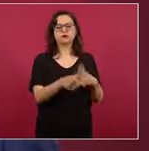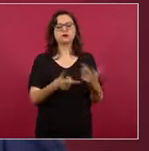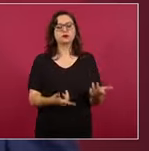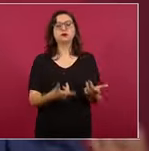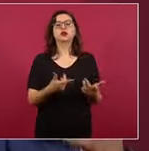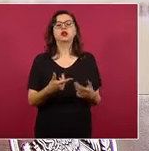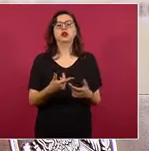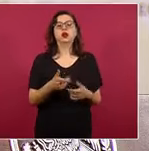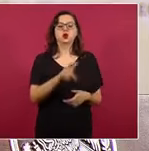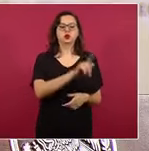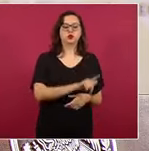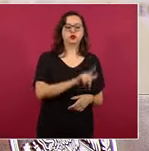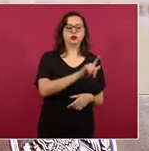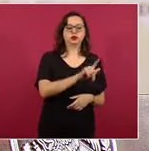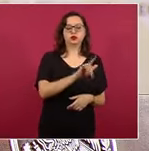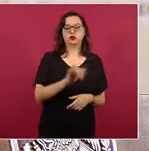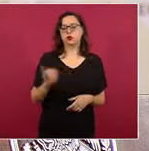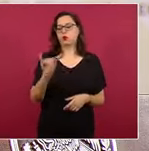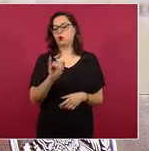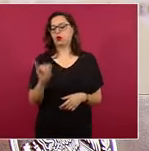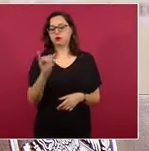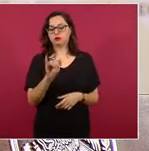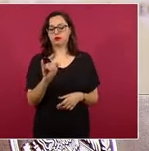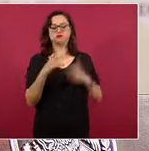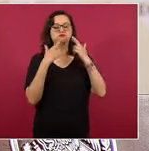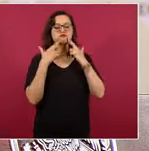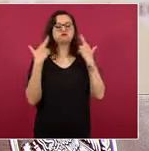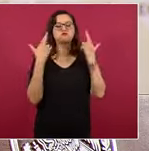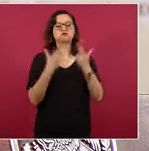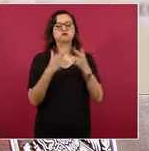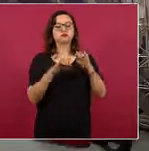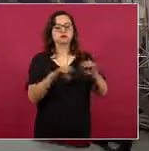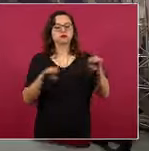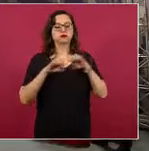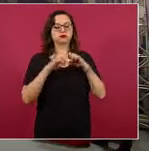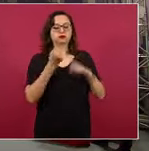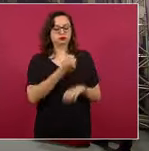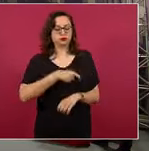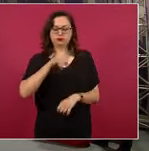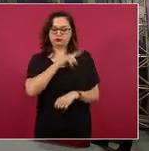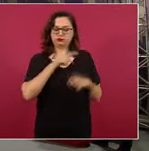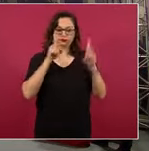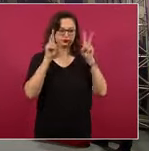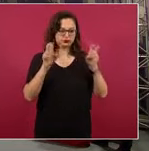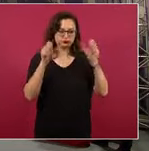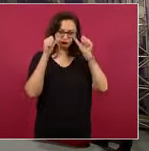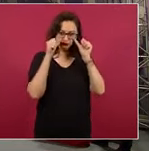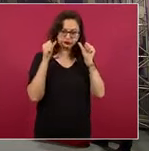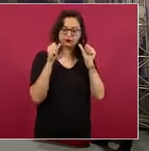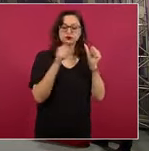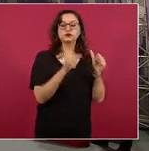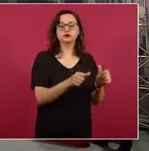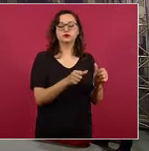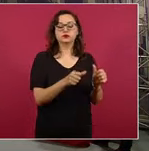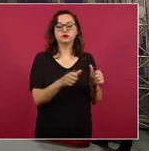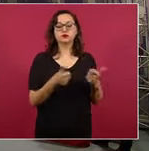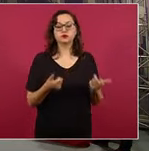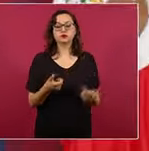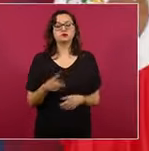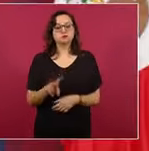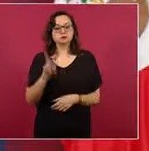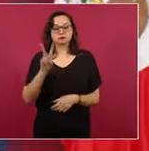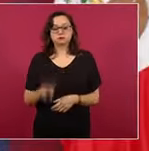equipo de salud. Aprovecho para seguir agradeciendo, porque es un